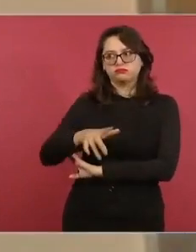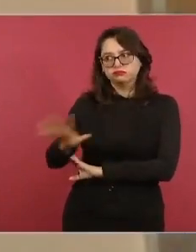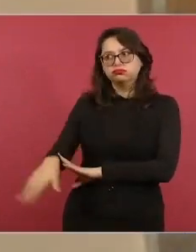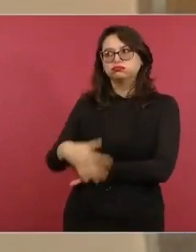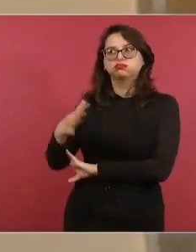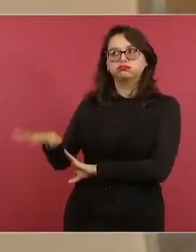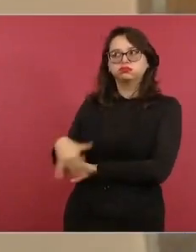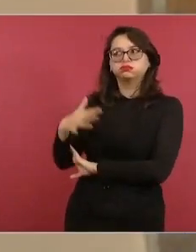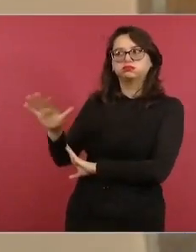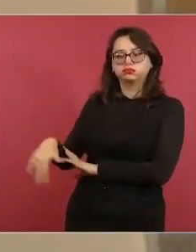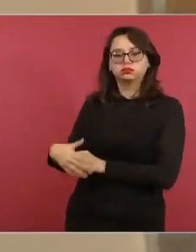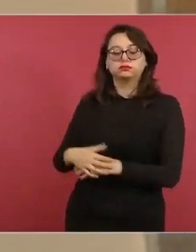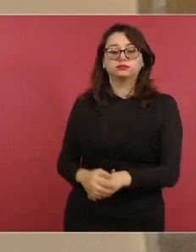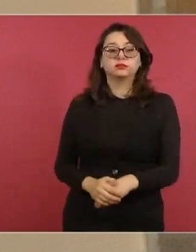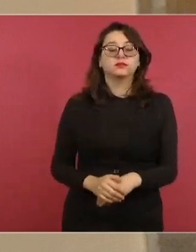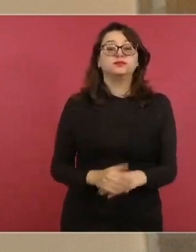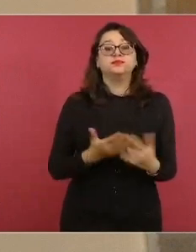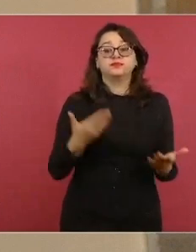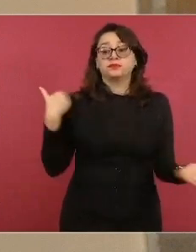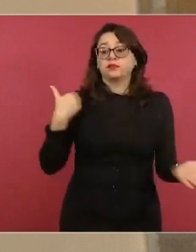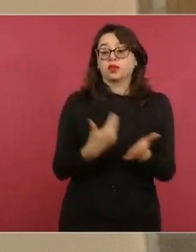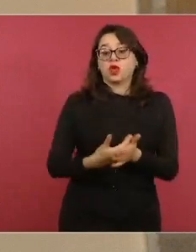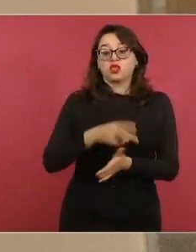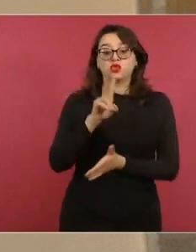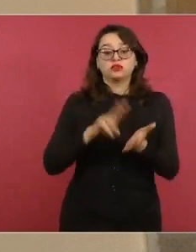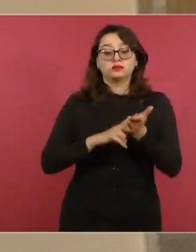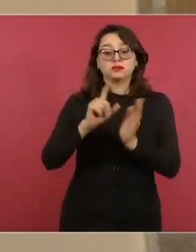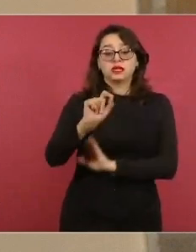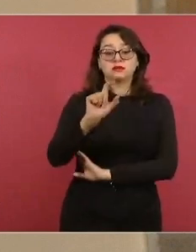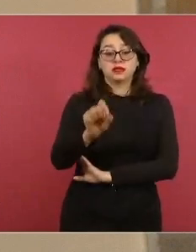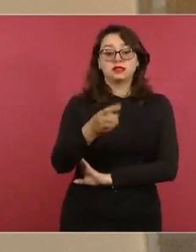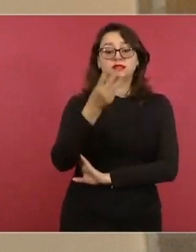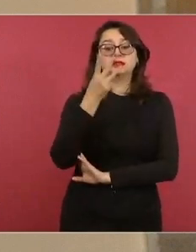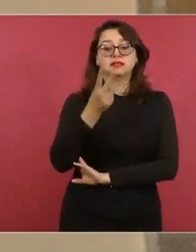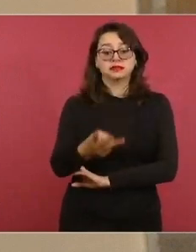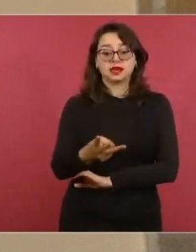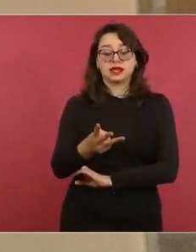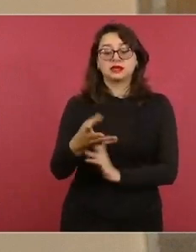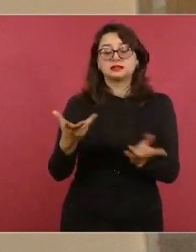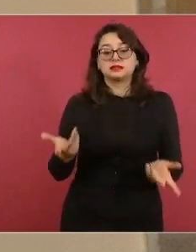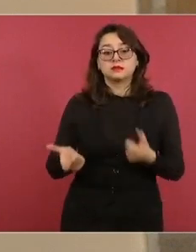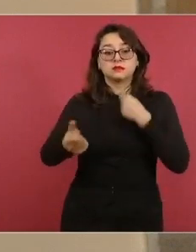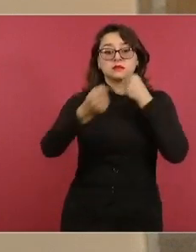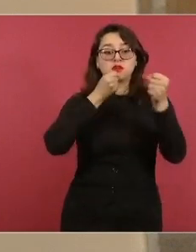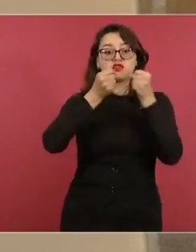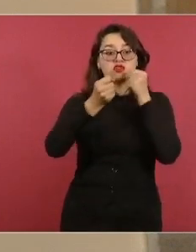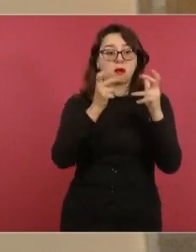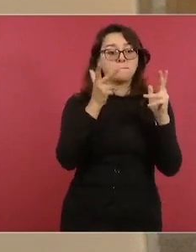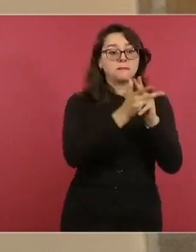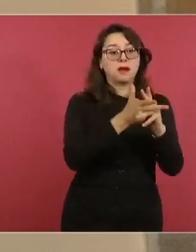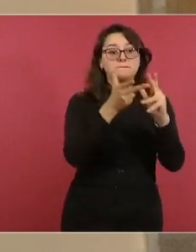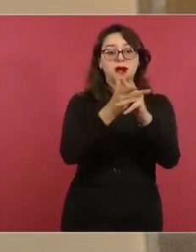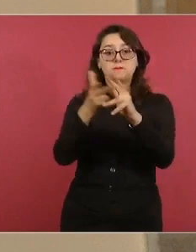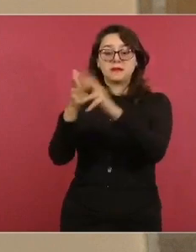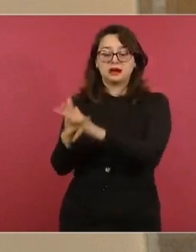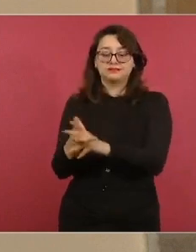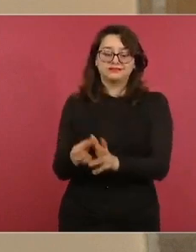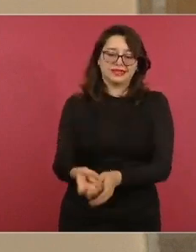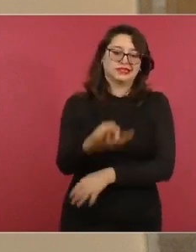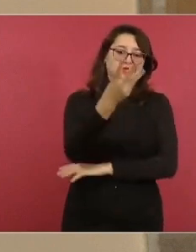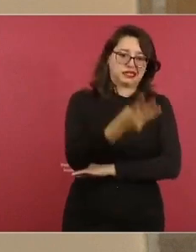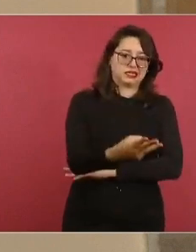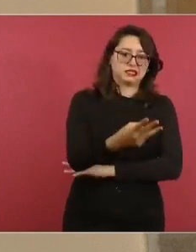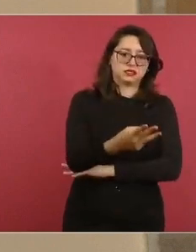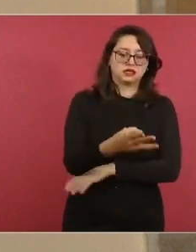en este año tres casos registrados y ya llevamos con este que se mencionó dos detenidos adelante